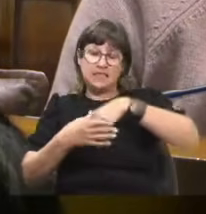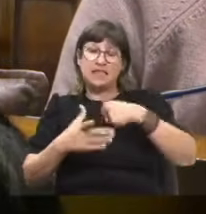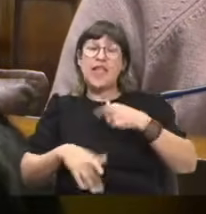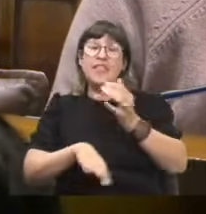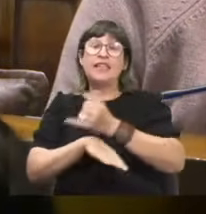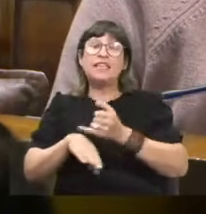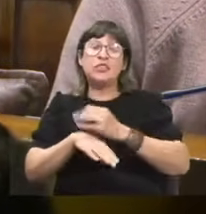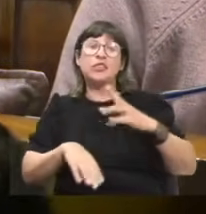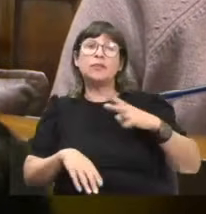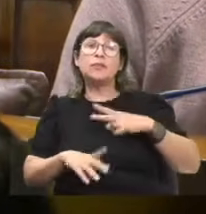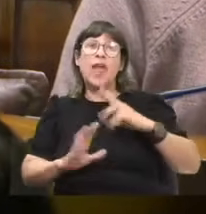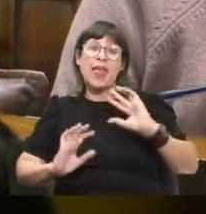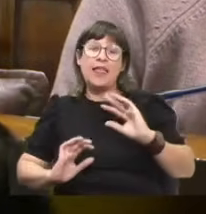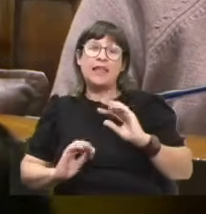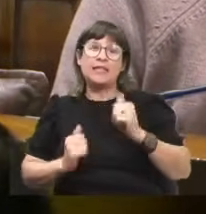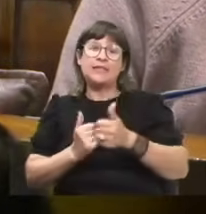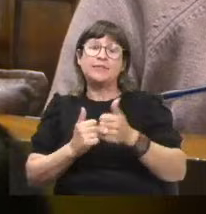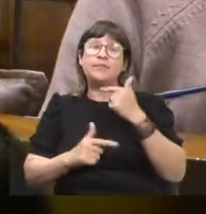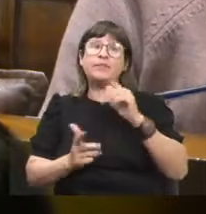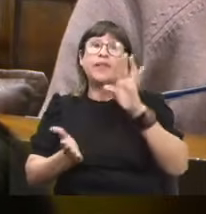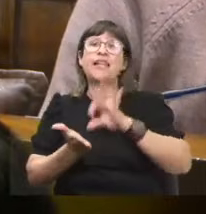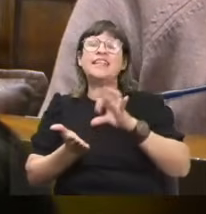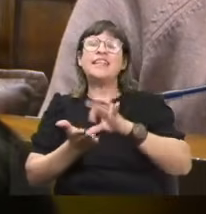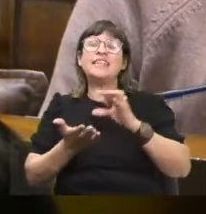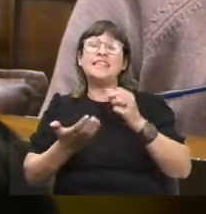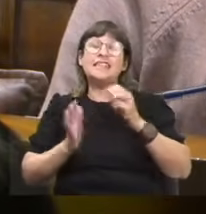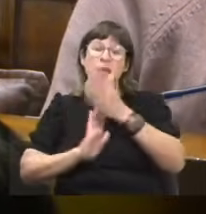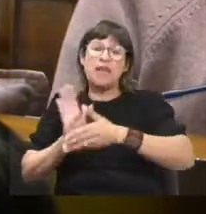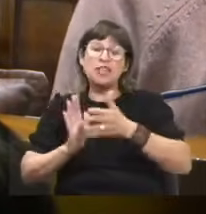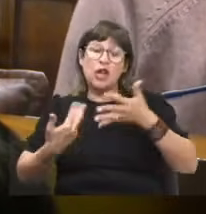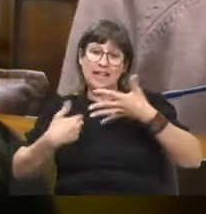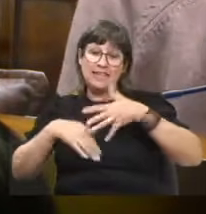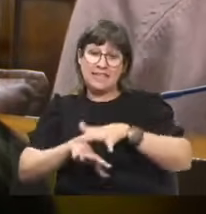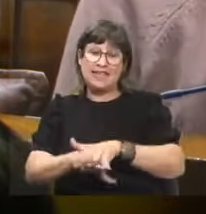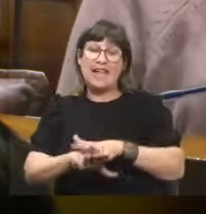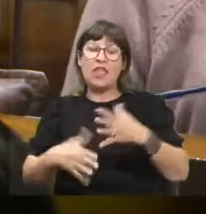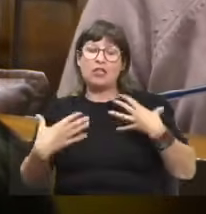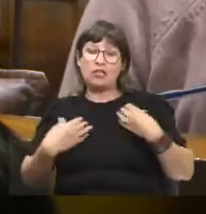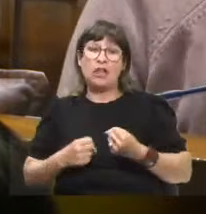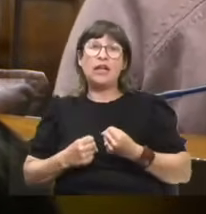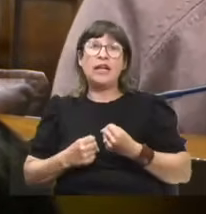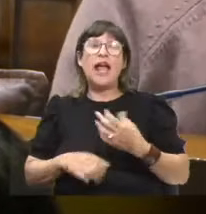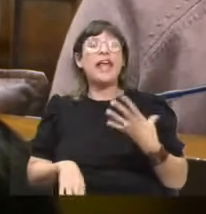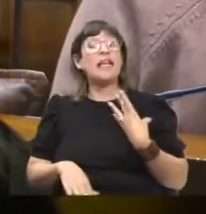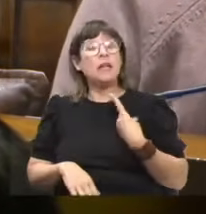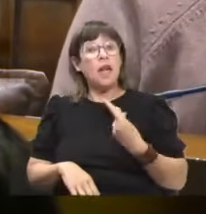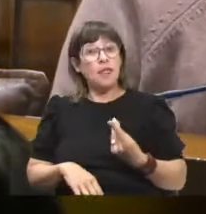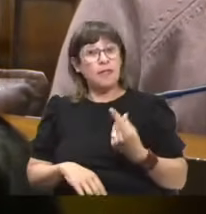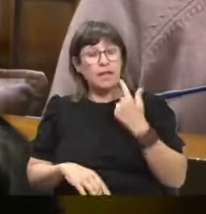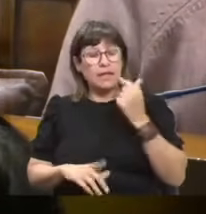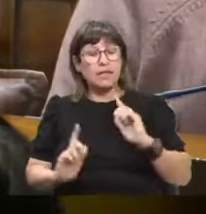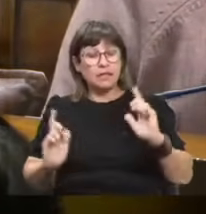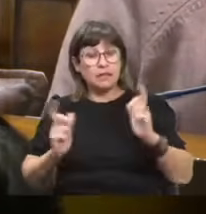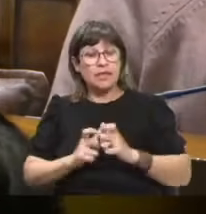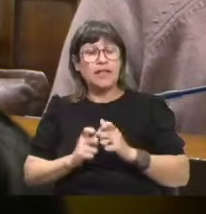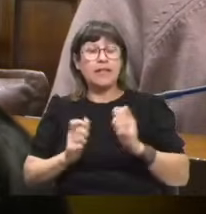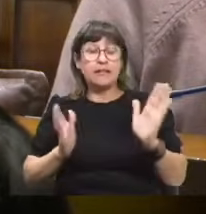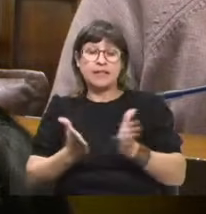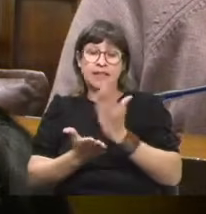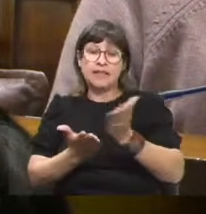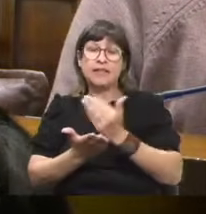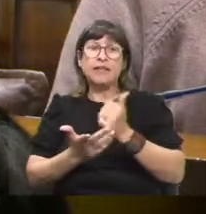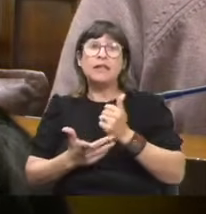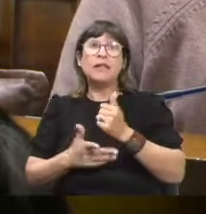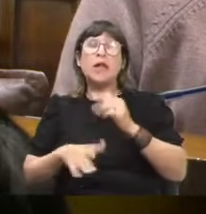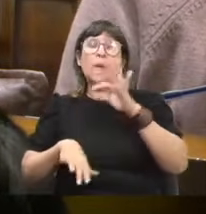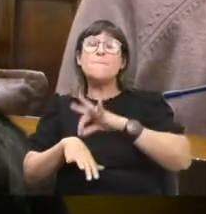privadas de asistencia del Sistema Nacional Integrado de Salud y la dirección del Consejo Editorial de la Revista